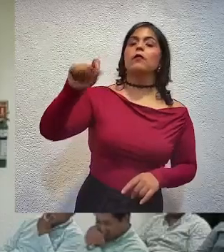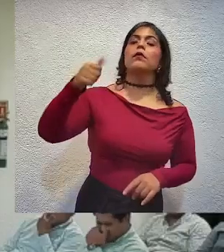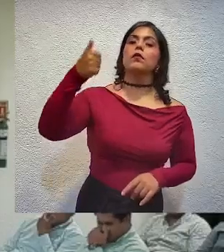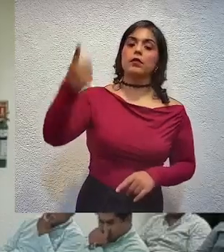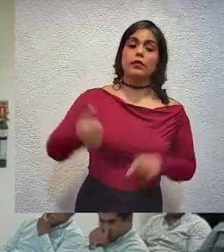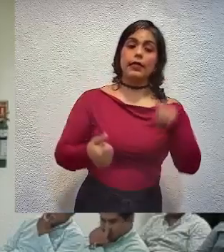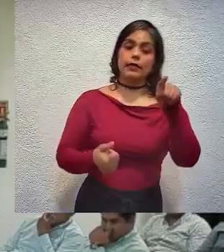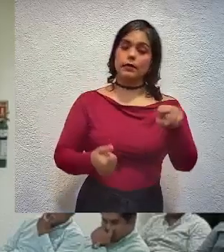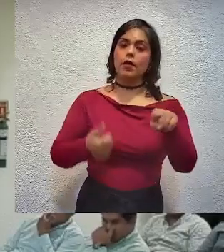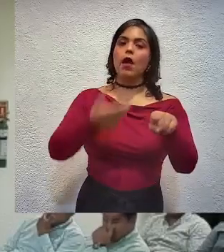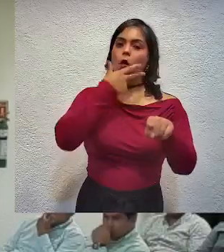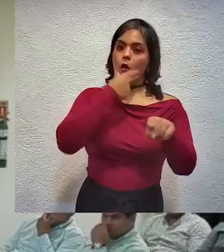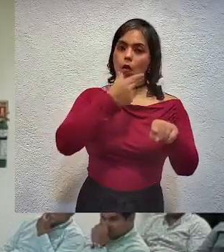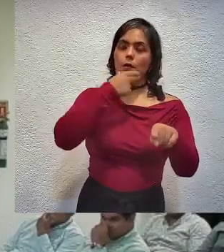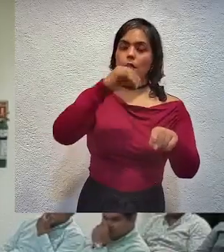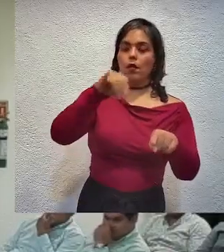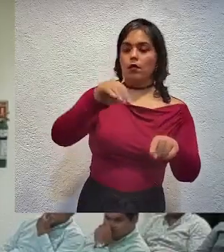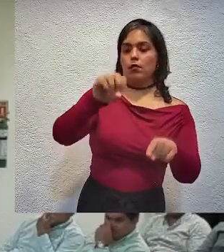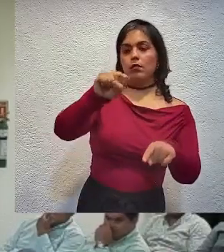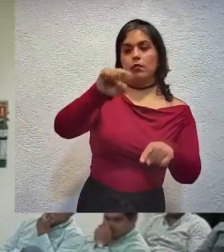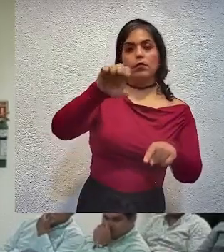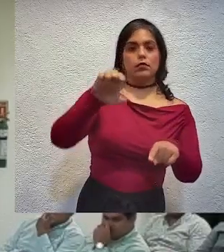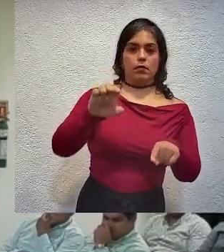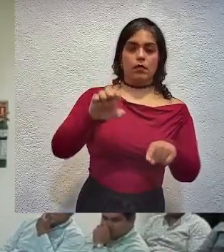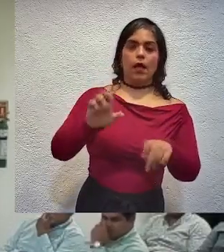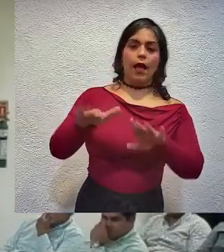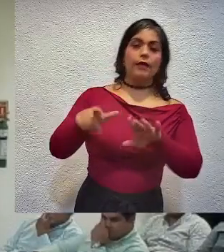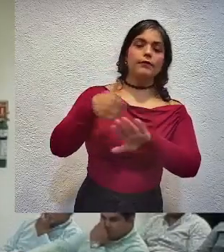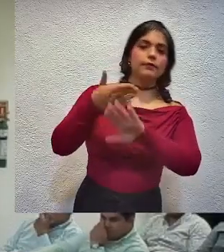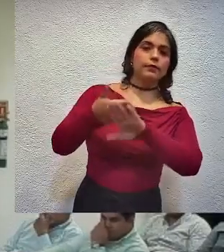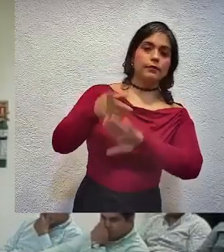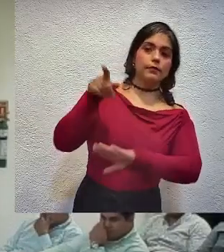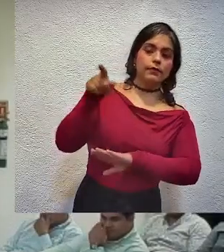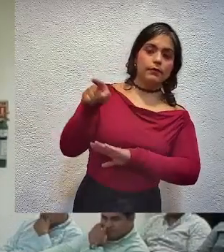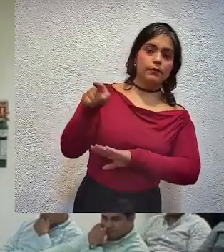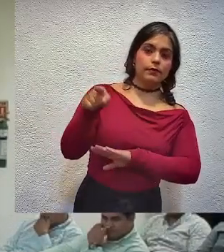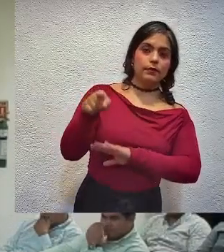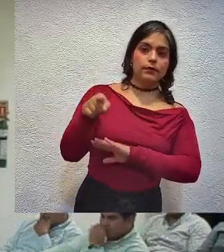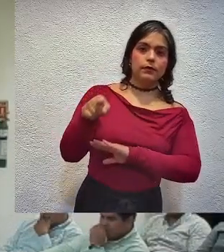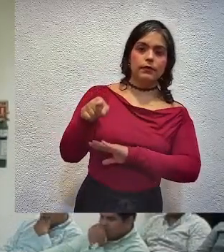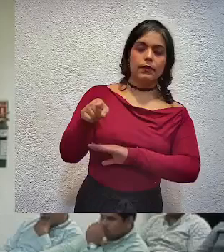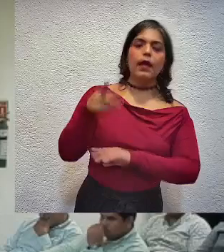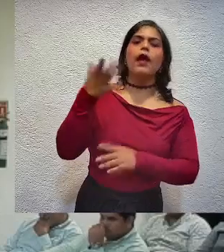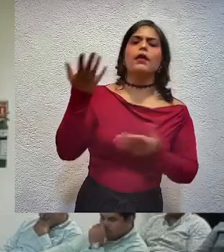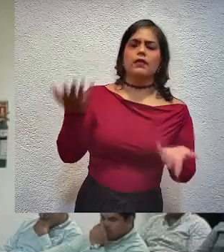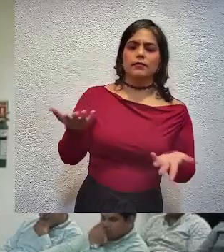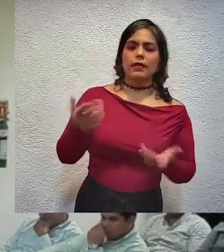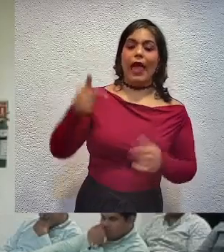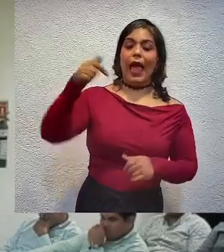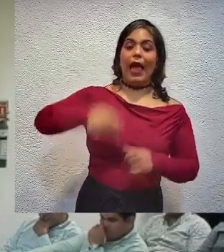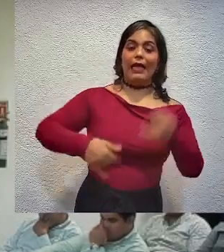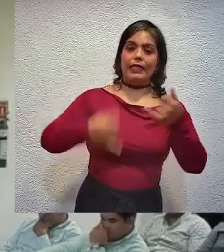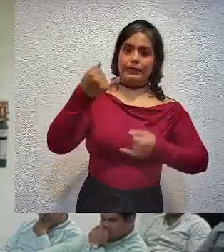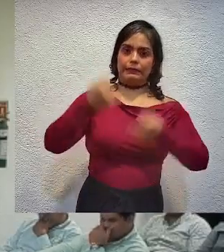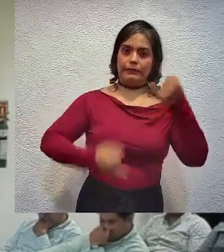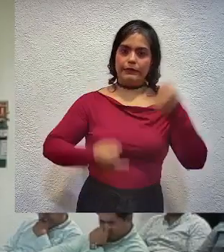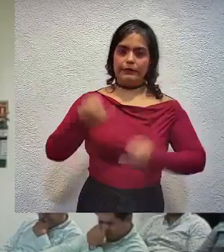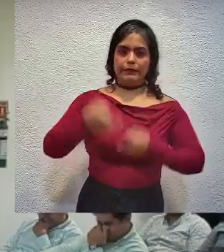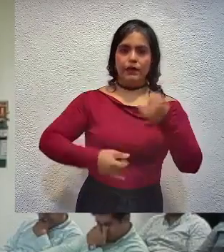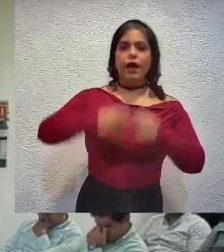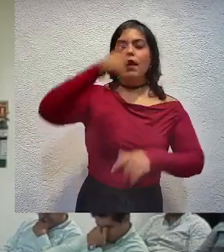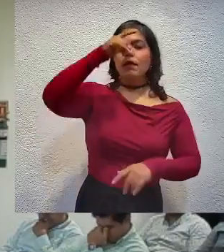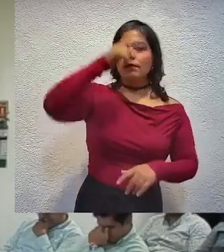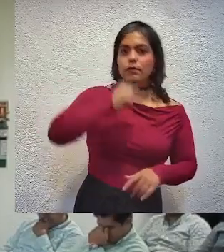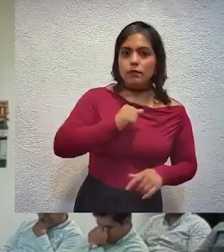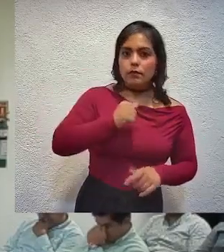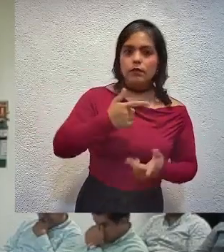por el ciudadano José Inés Betancur Salgado, en contra de, inciso A, la omisión del pleno de este órgano jurisdiccional de